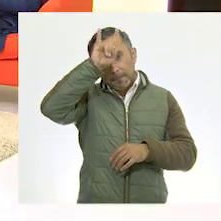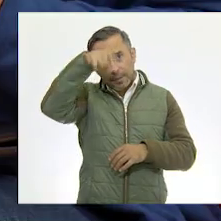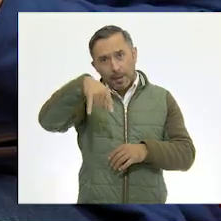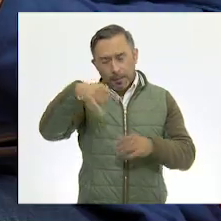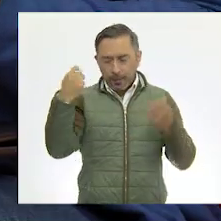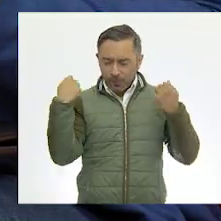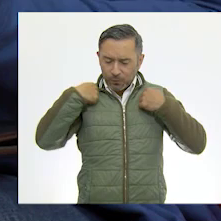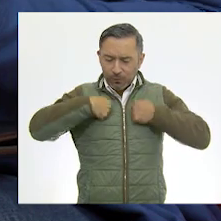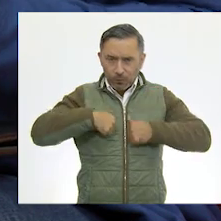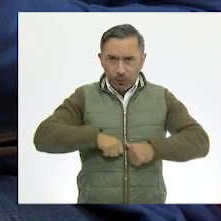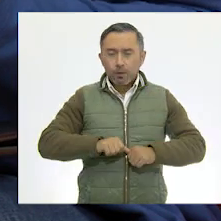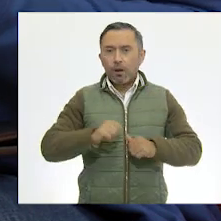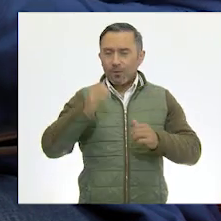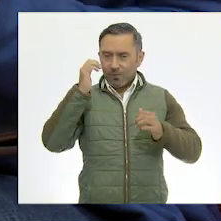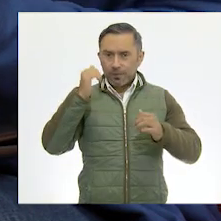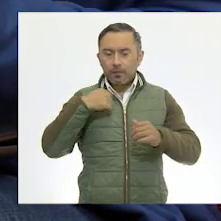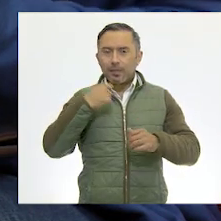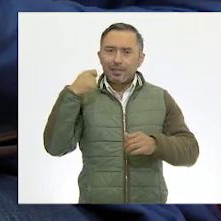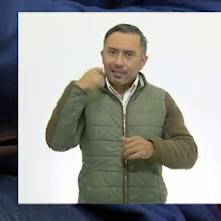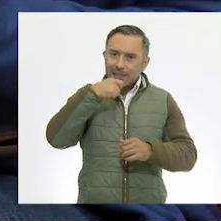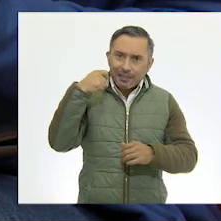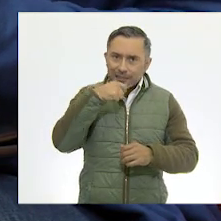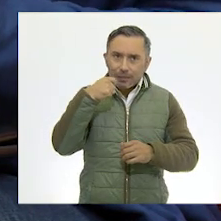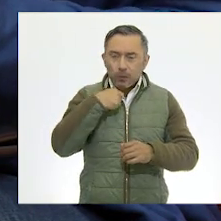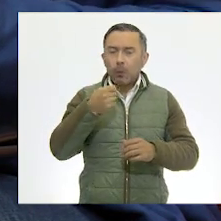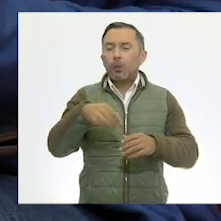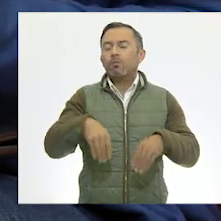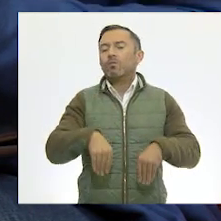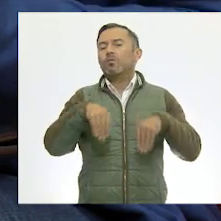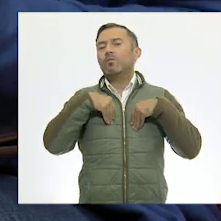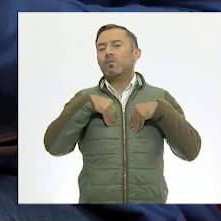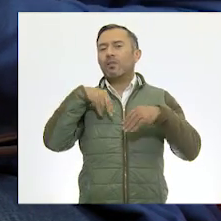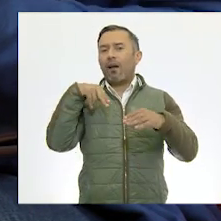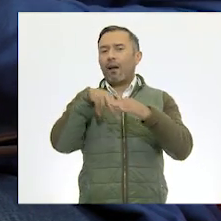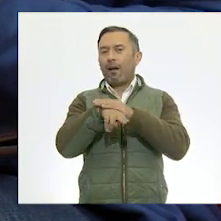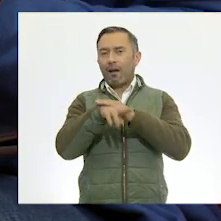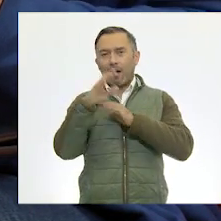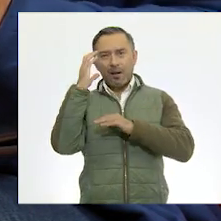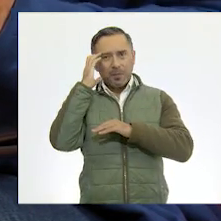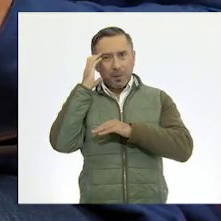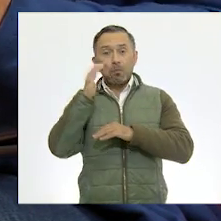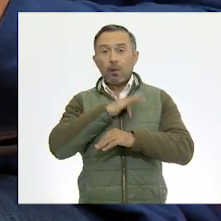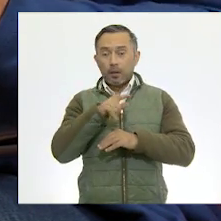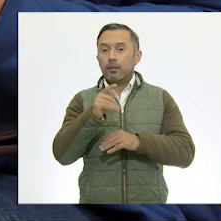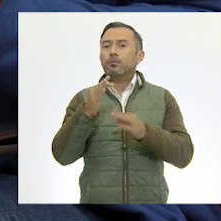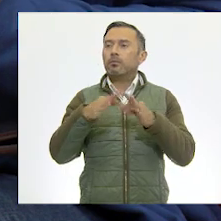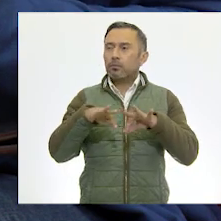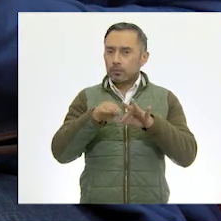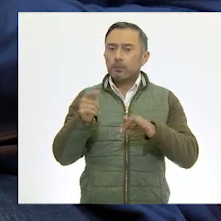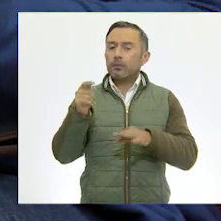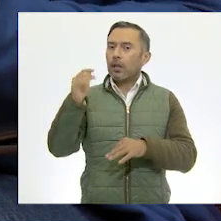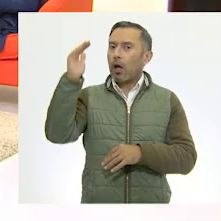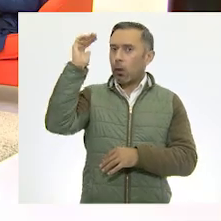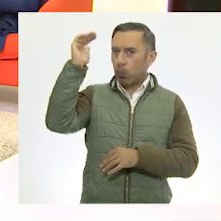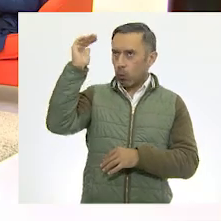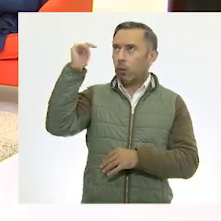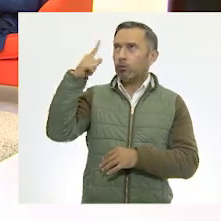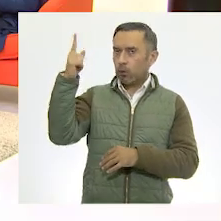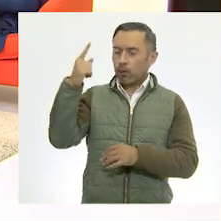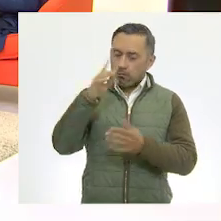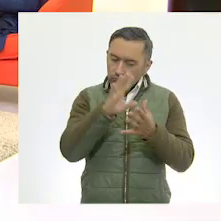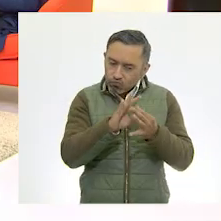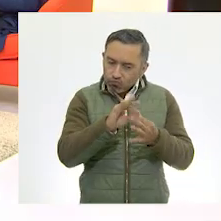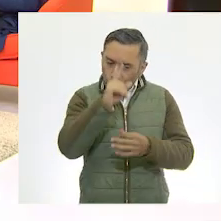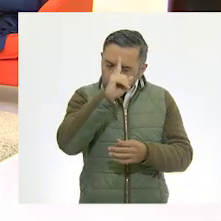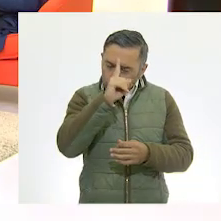la cama. Todo esto primero guiado con un adulto para que después el niño lo pueda hacer de manera independiente. Y bueno,